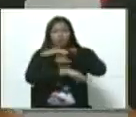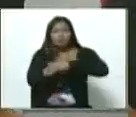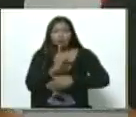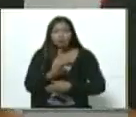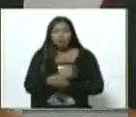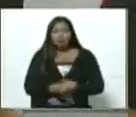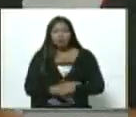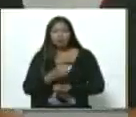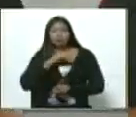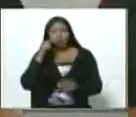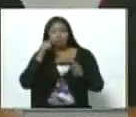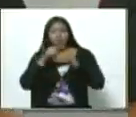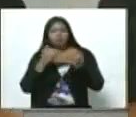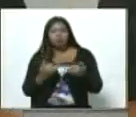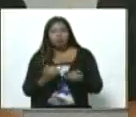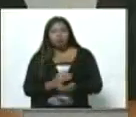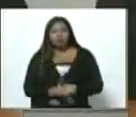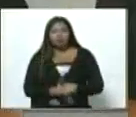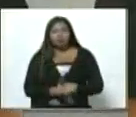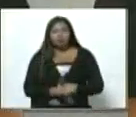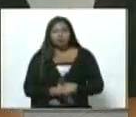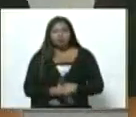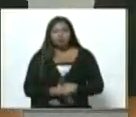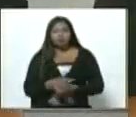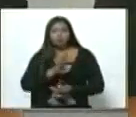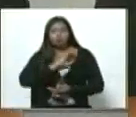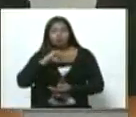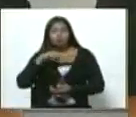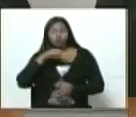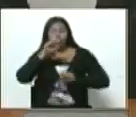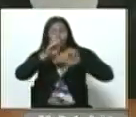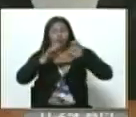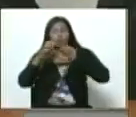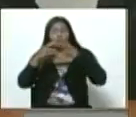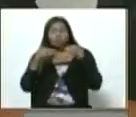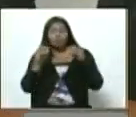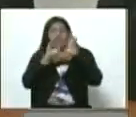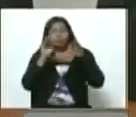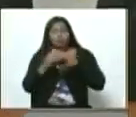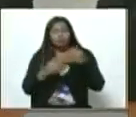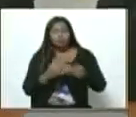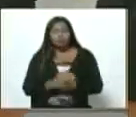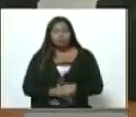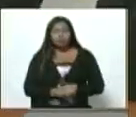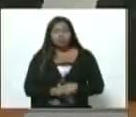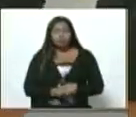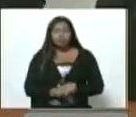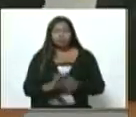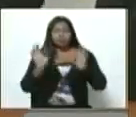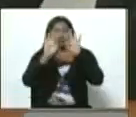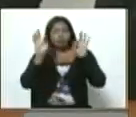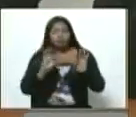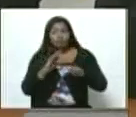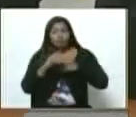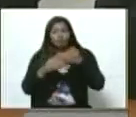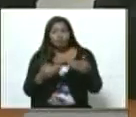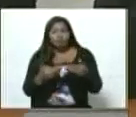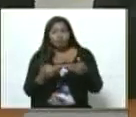y nos ha correspondido evaluar toda esta forma de